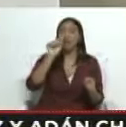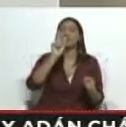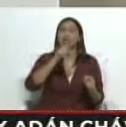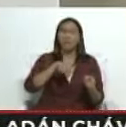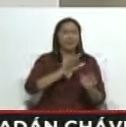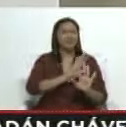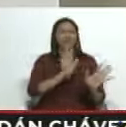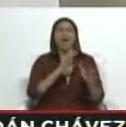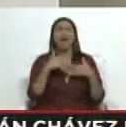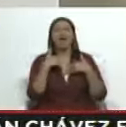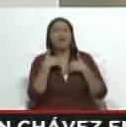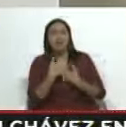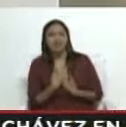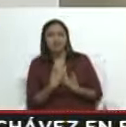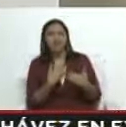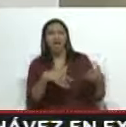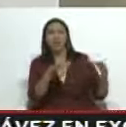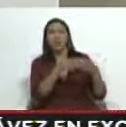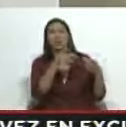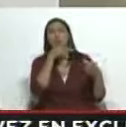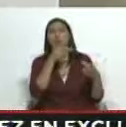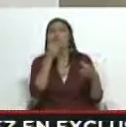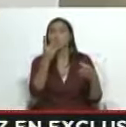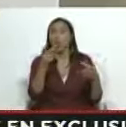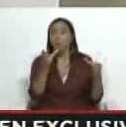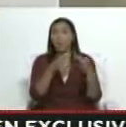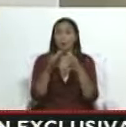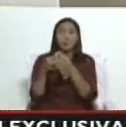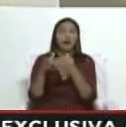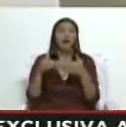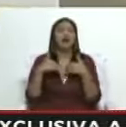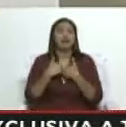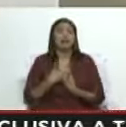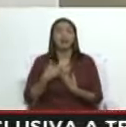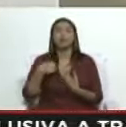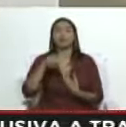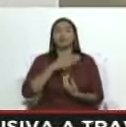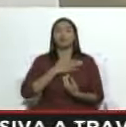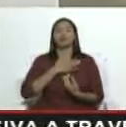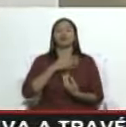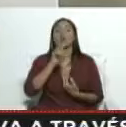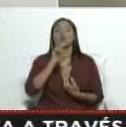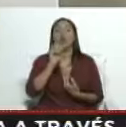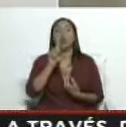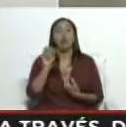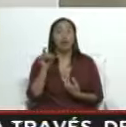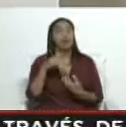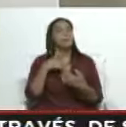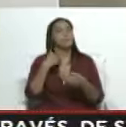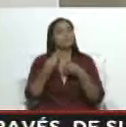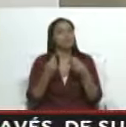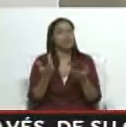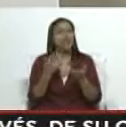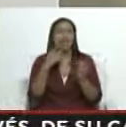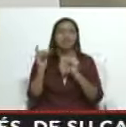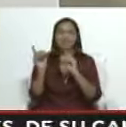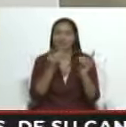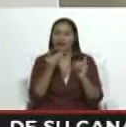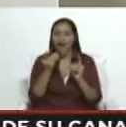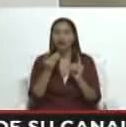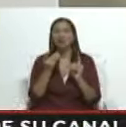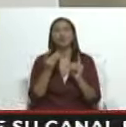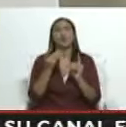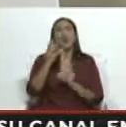centro. Daniel Ceballos representa el progreso, Daniel Ceballos representa el diálogo. la negociación. Daniel Ceballos